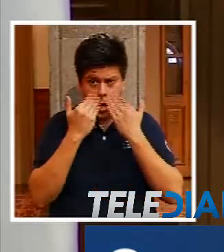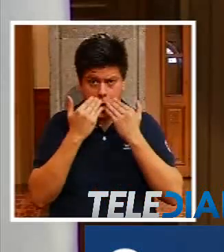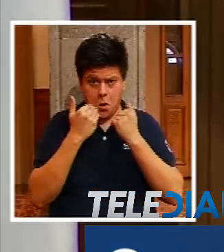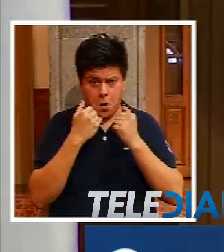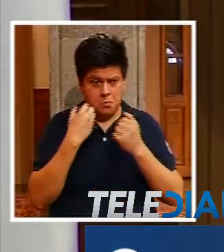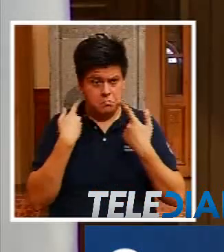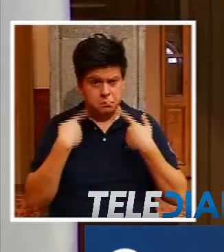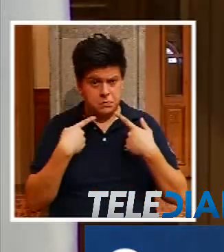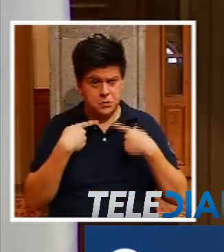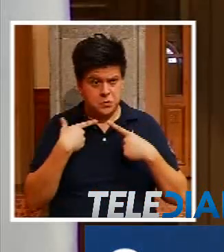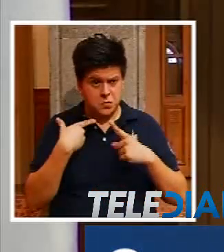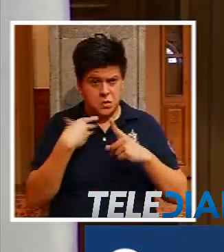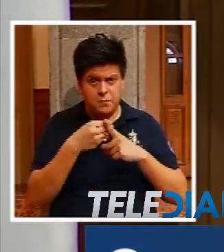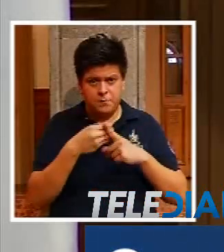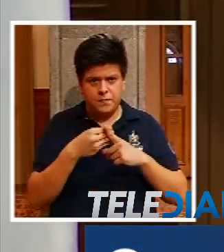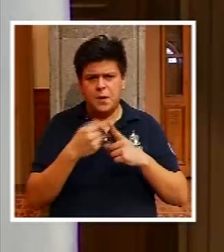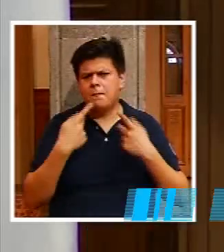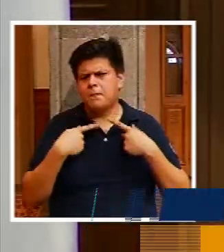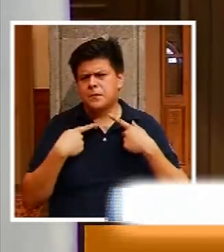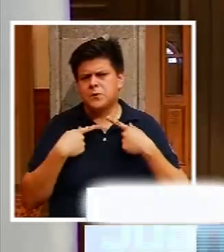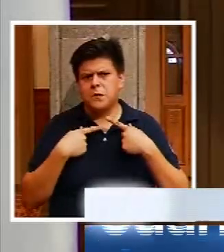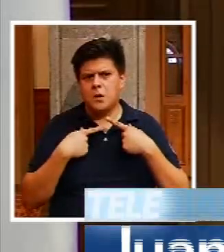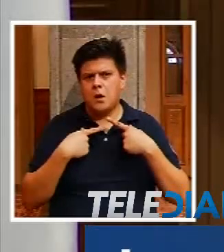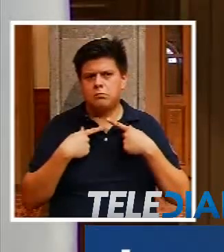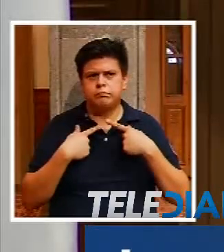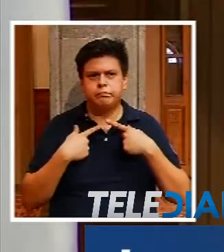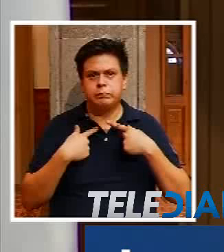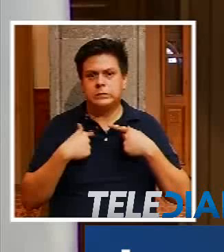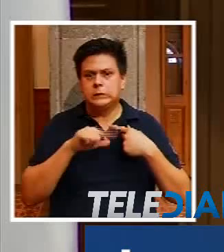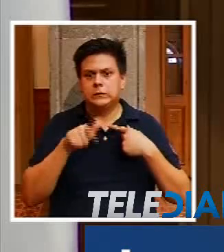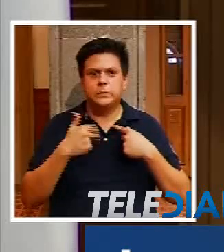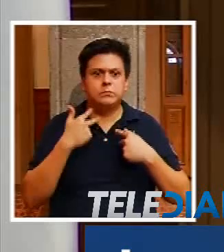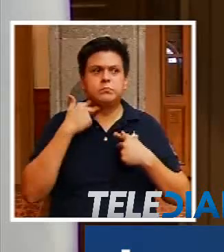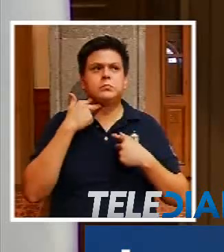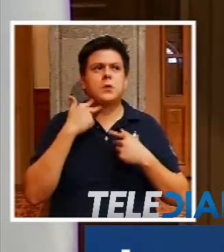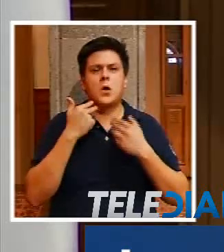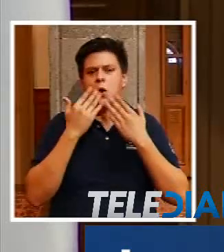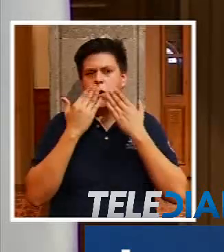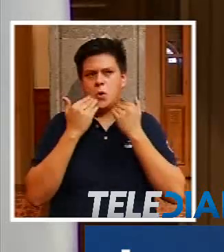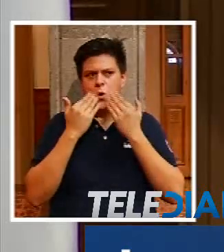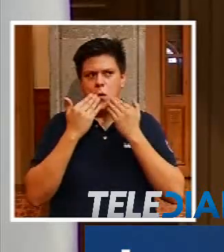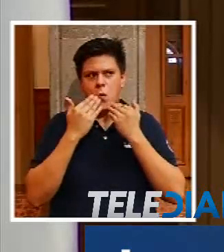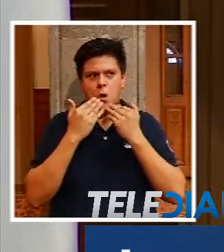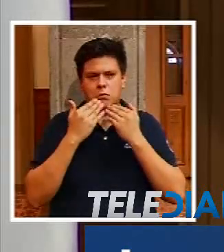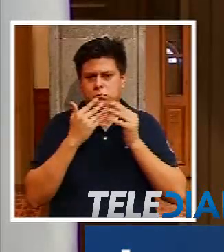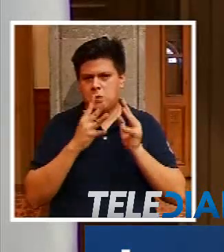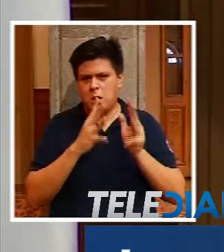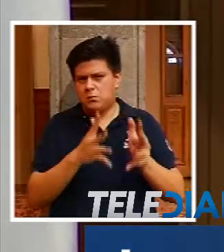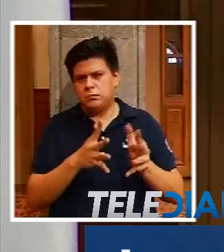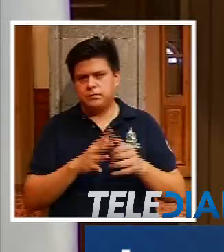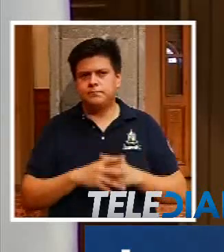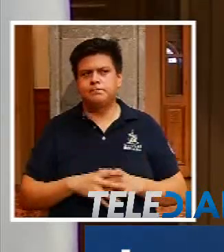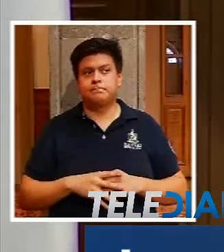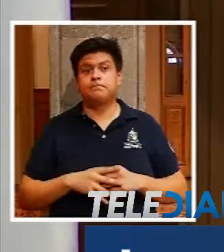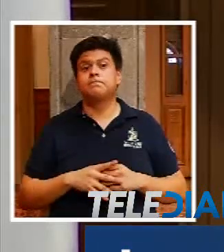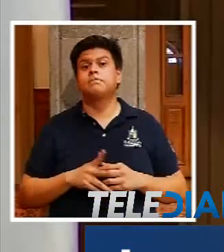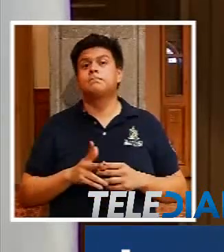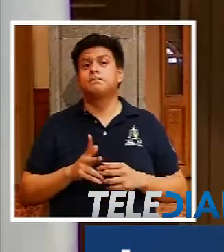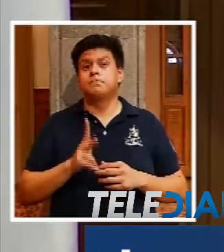haya quitado la vida porque se contagió. Eso no hemos tenido ningún caso de esa naturaleza. Sin